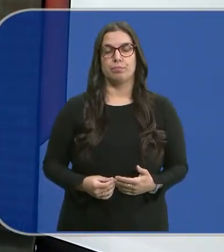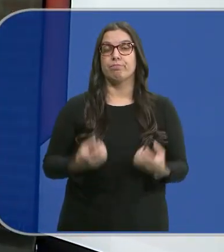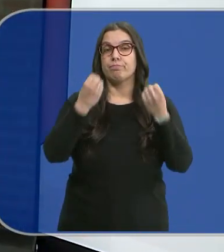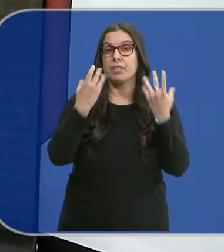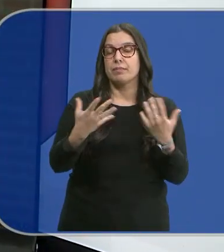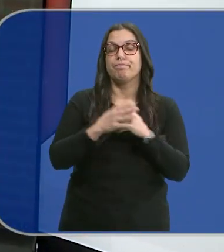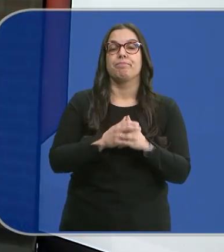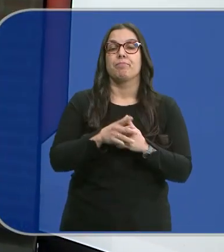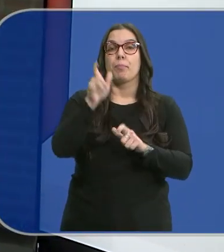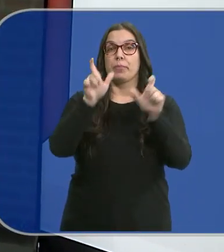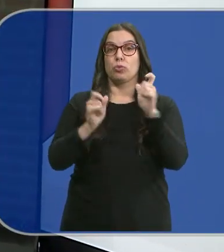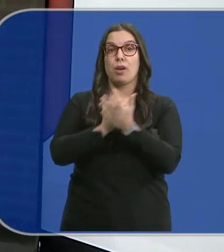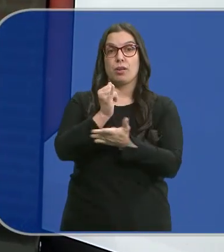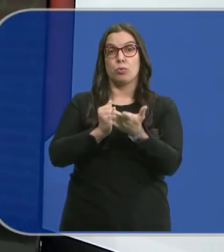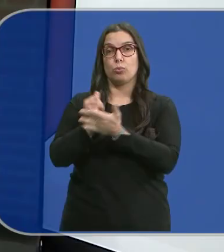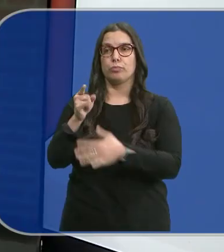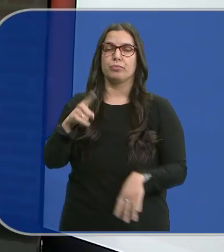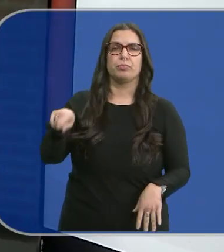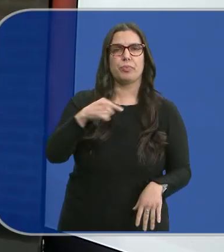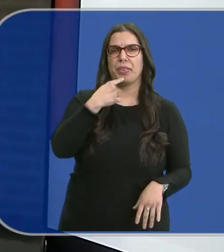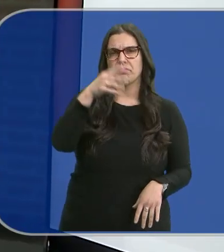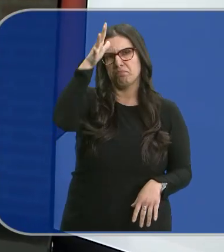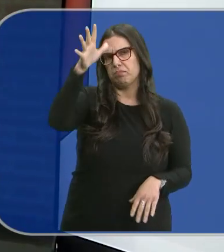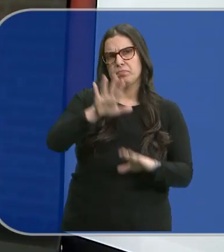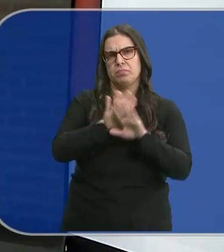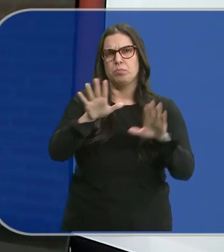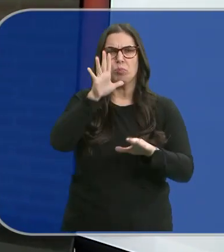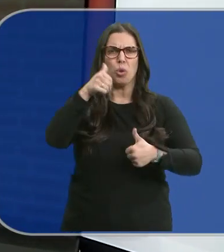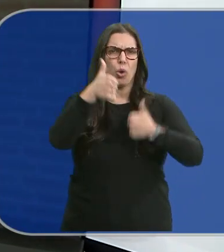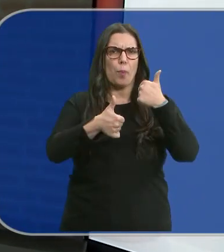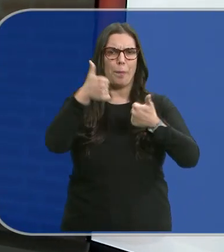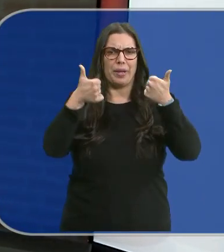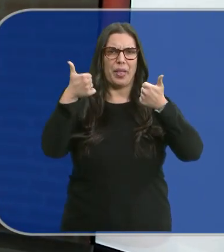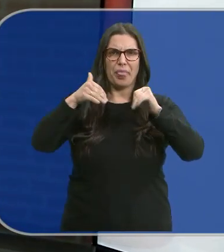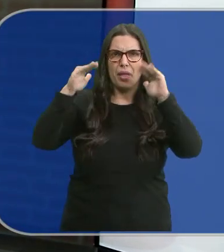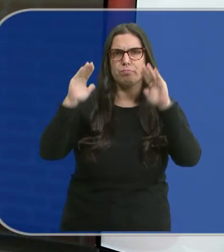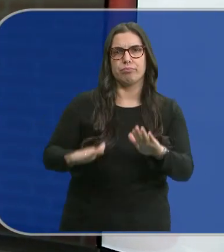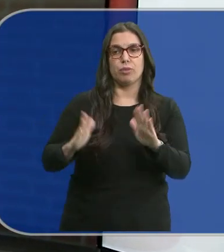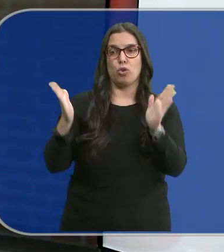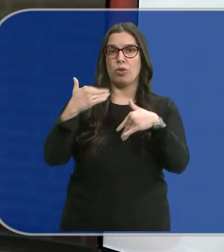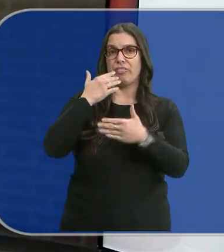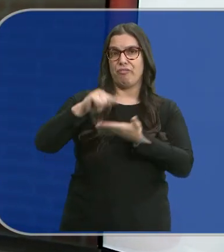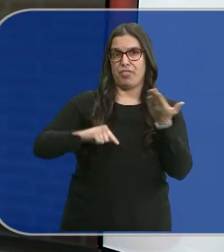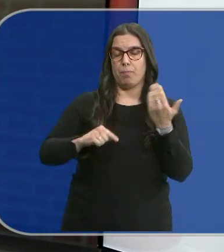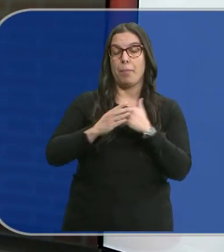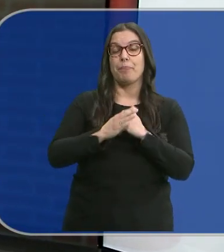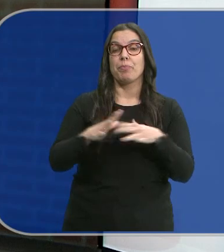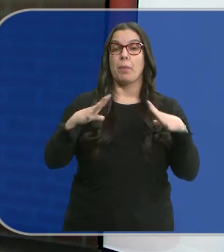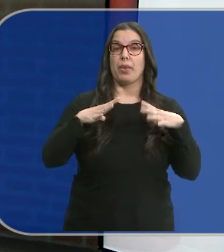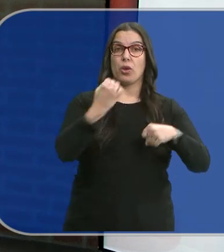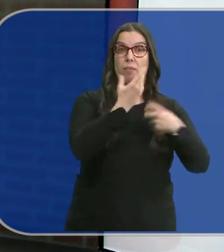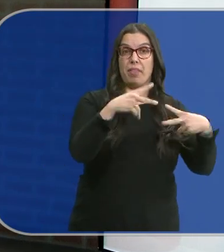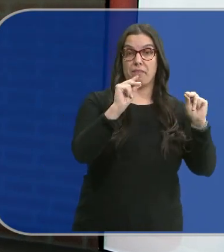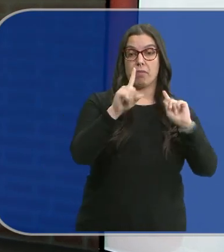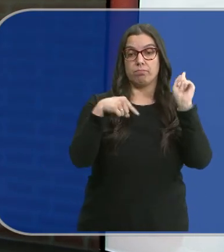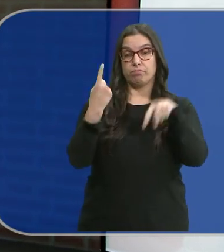¿Qué tal? ¿Cómo están? Los agricultores aseguran estar hartos por la competencia desleal que supondría este acuerdo. Y tras las vacaciones